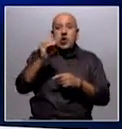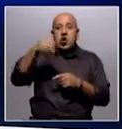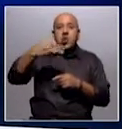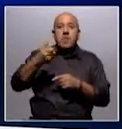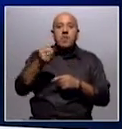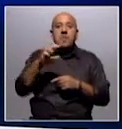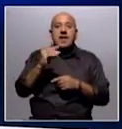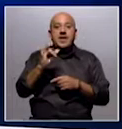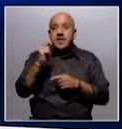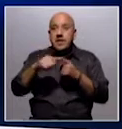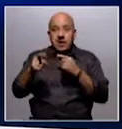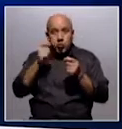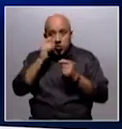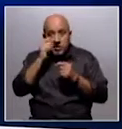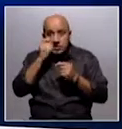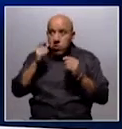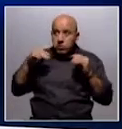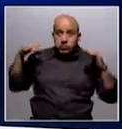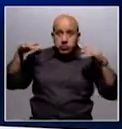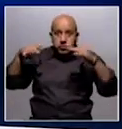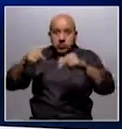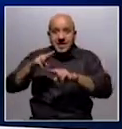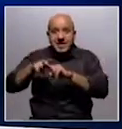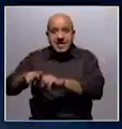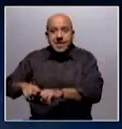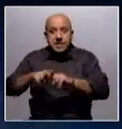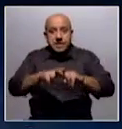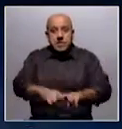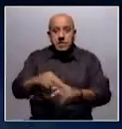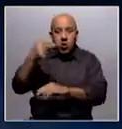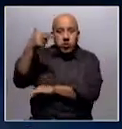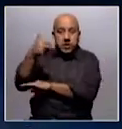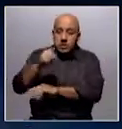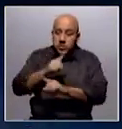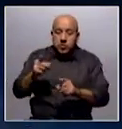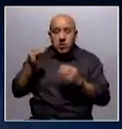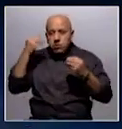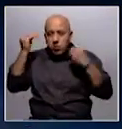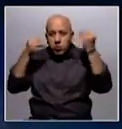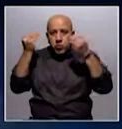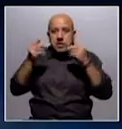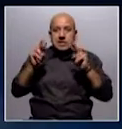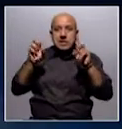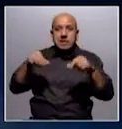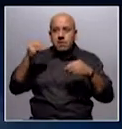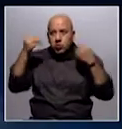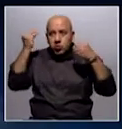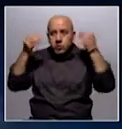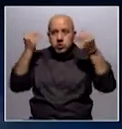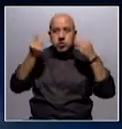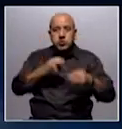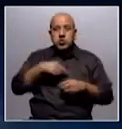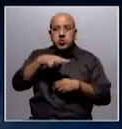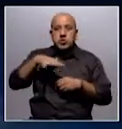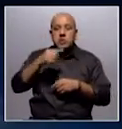en el norte están perdiendo por supuesto reservas hoteleras pero también preocupa que esa alarma social haga que otros países ya